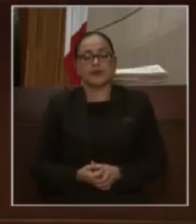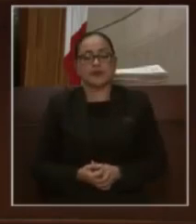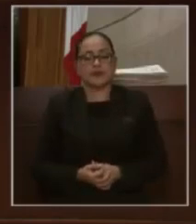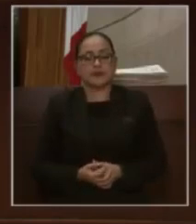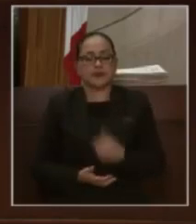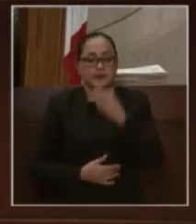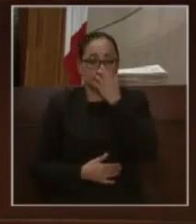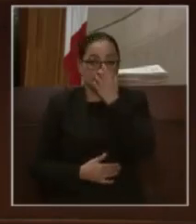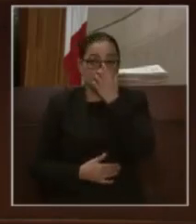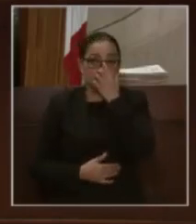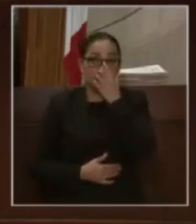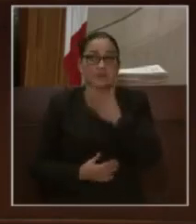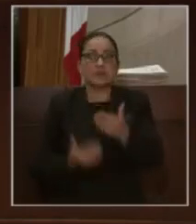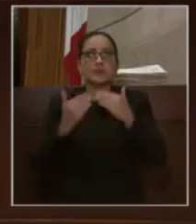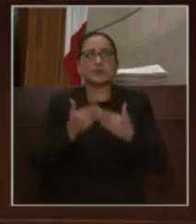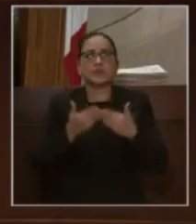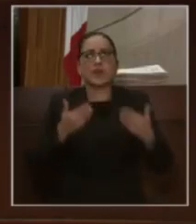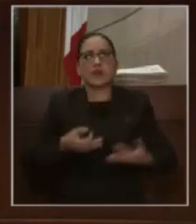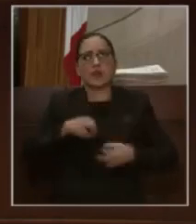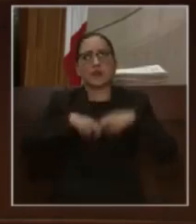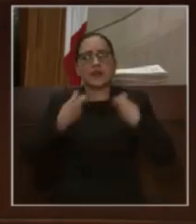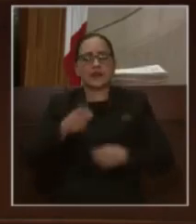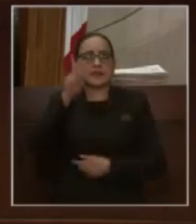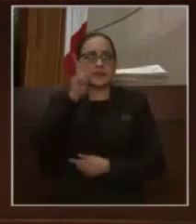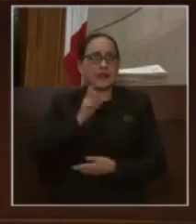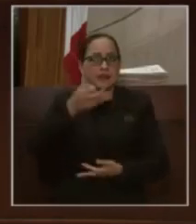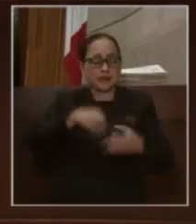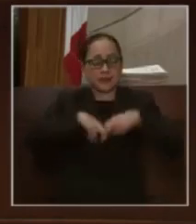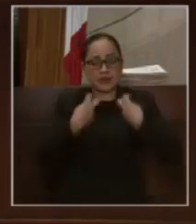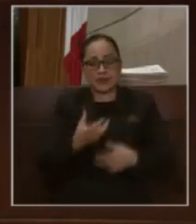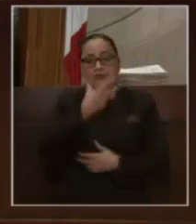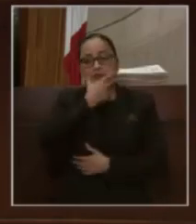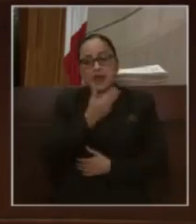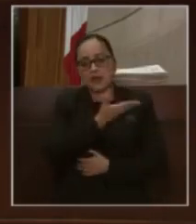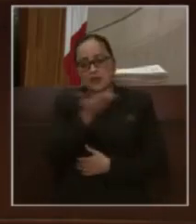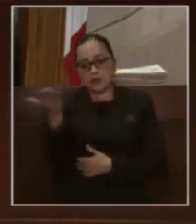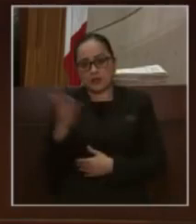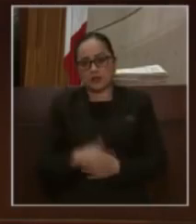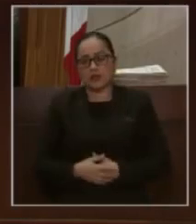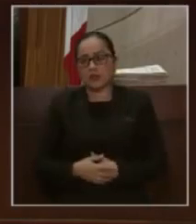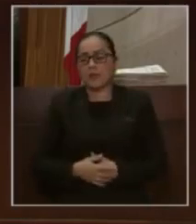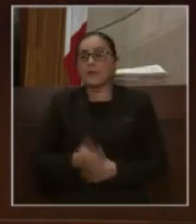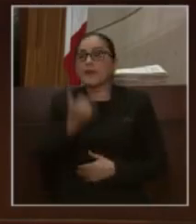Y magistrada, magistrados.